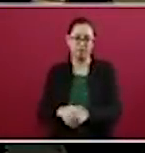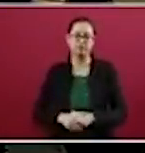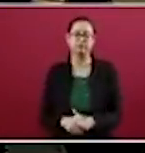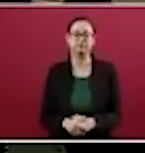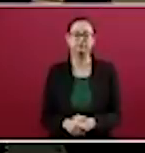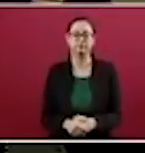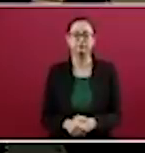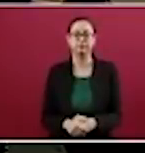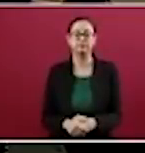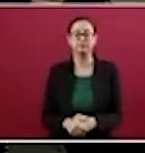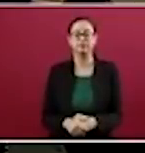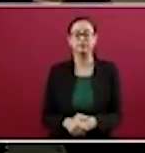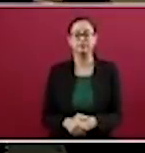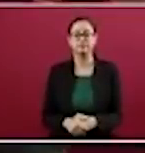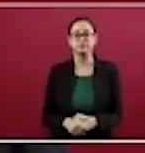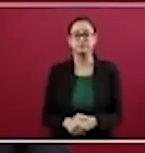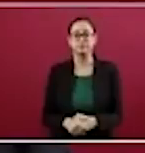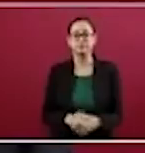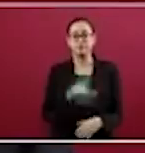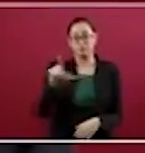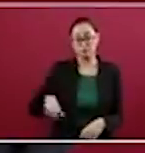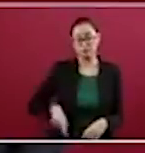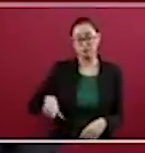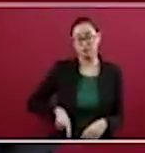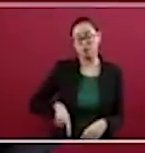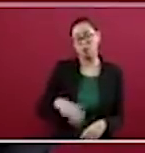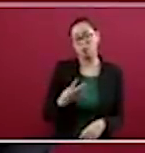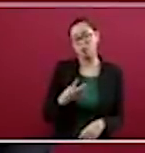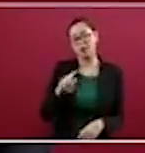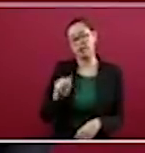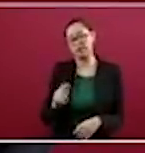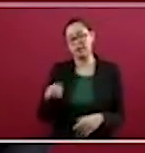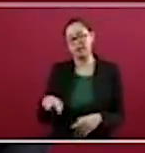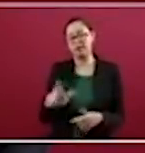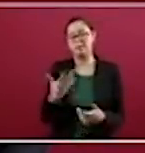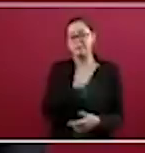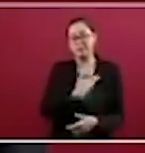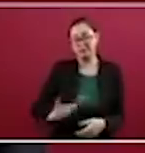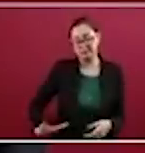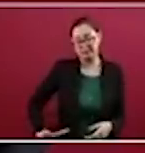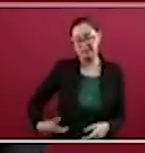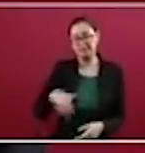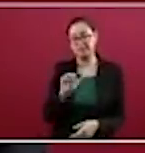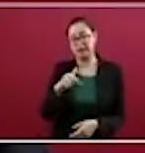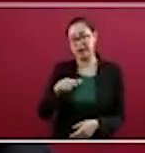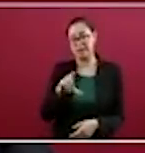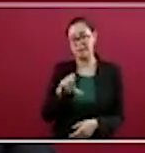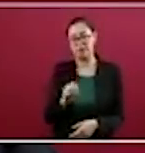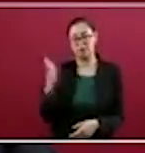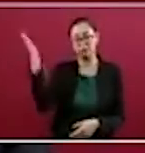La nueva escuela mexicana propuesta por el gobierno de la Cuarta Transformación, encabezado por el presidente Andrés Manuel López